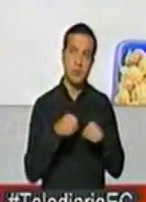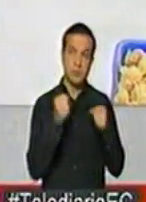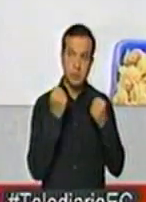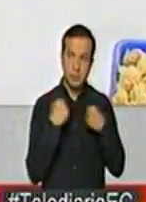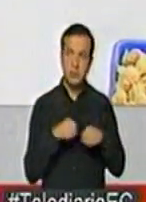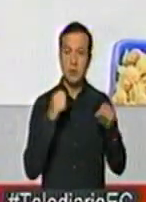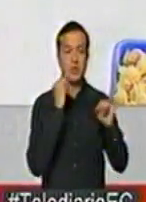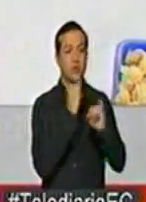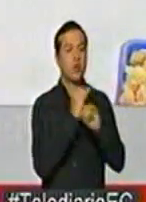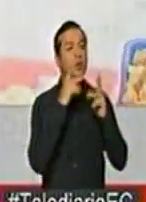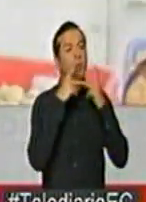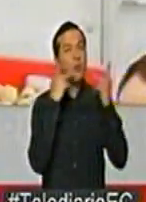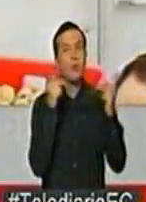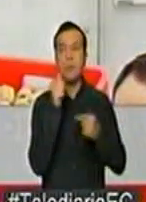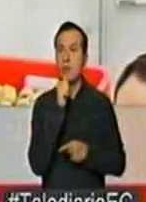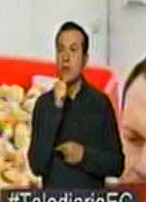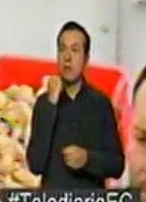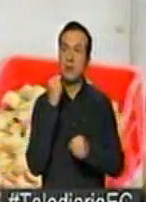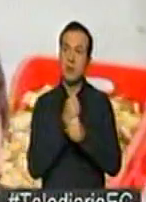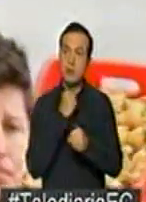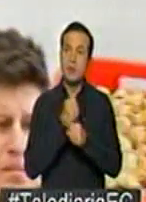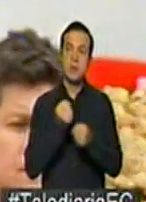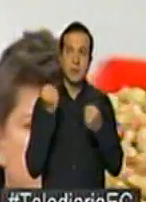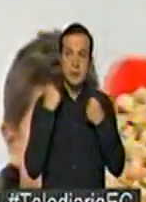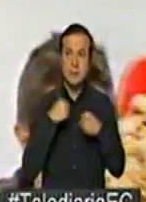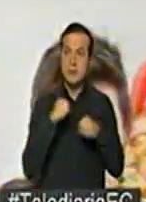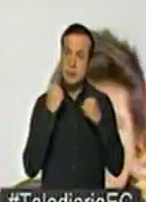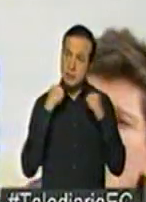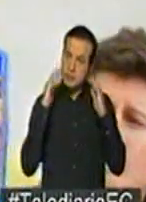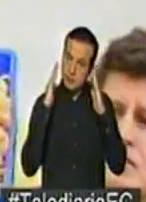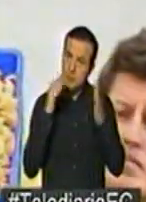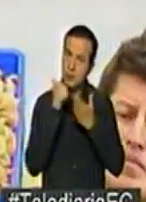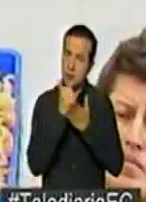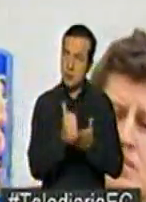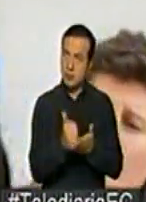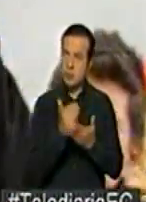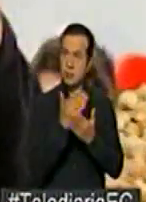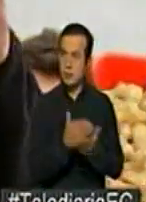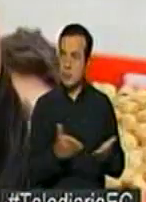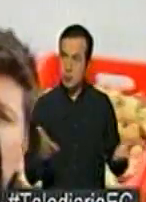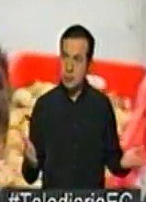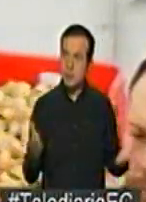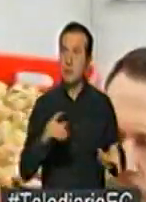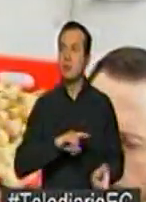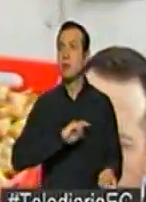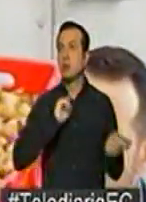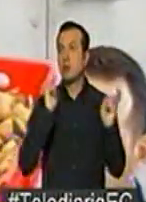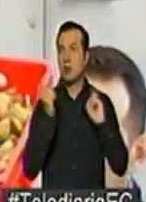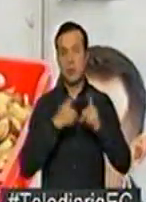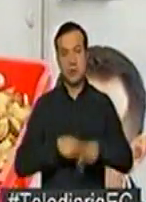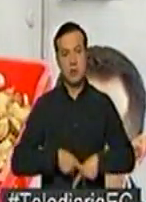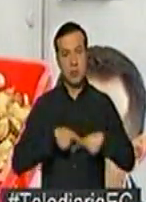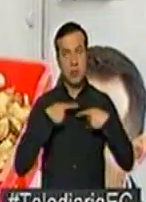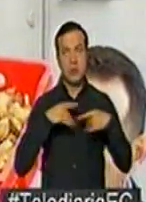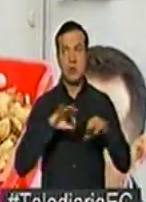sector público y sector privado, para dar alternativas, como dice Denis, para transformar